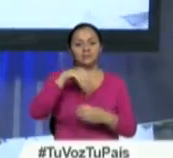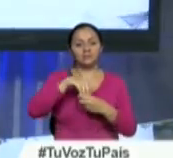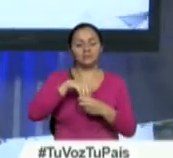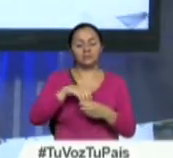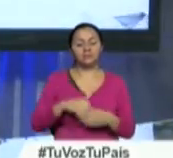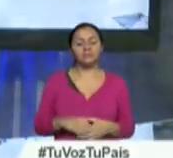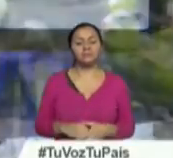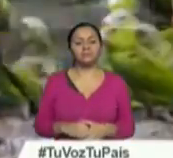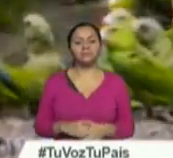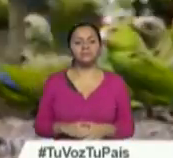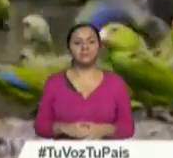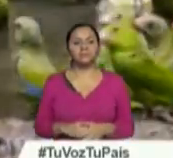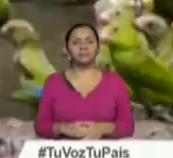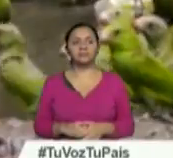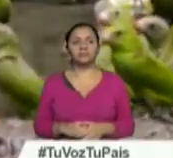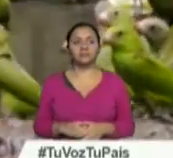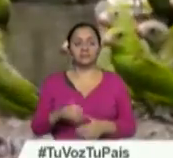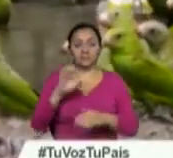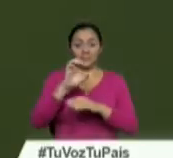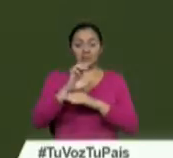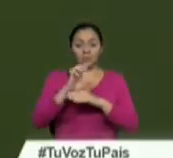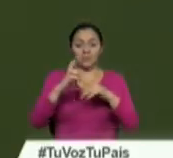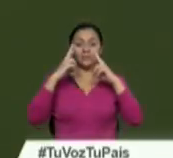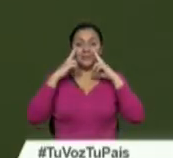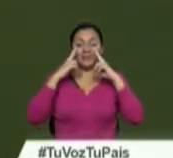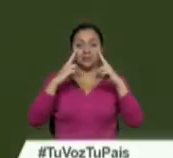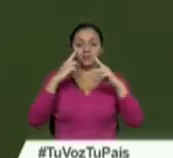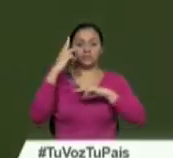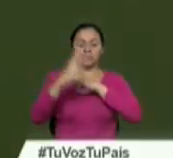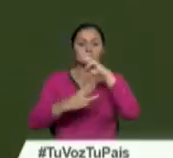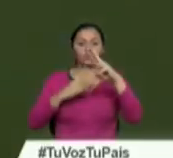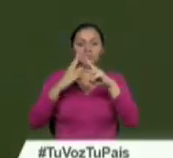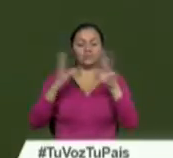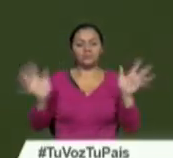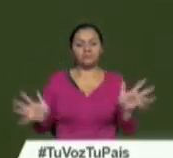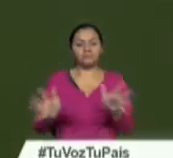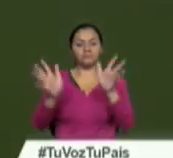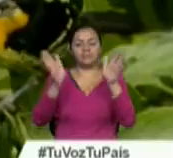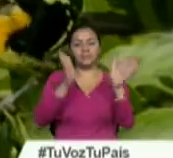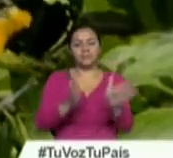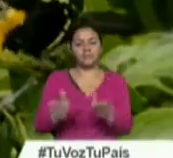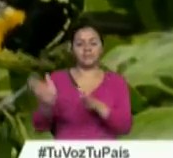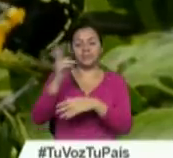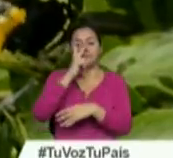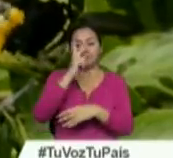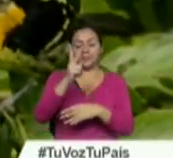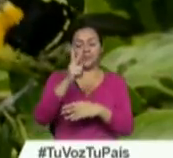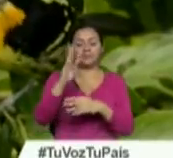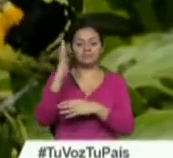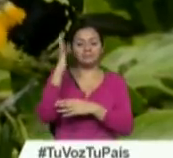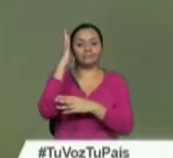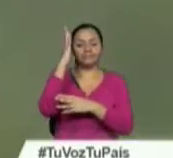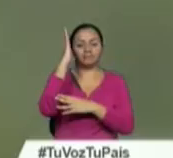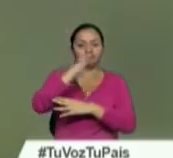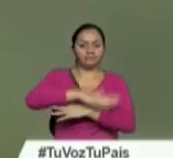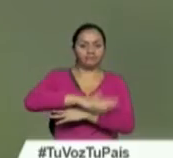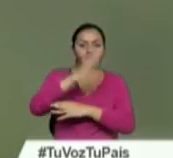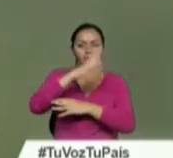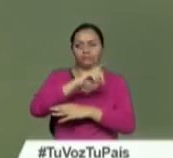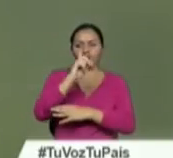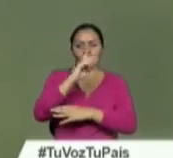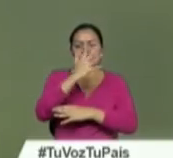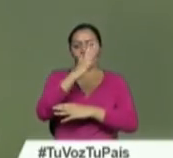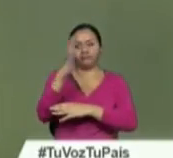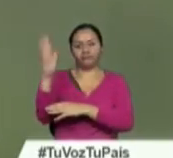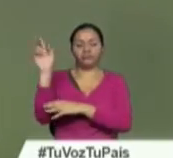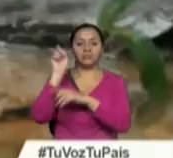Cancún. Ecuador es reconocido a nivel mundial por promover iniciativas que evitan la deforestación de los bosques, los cuales